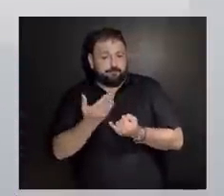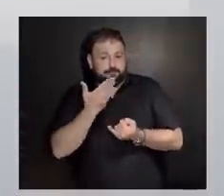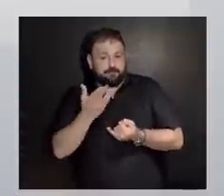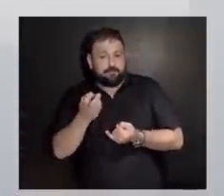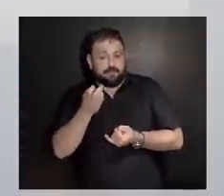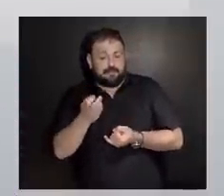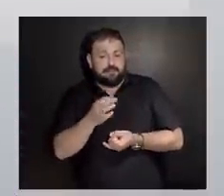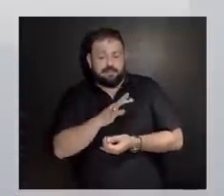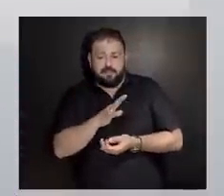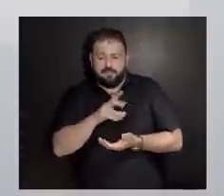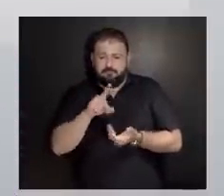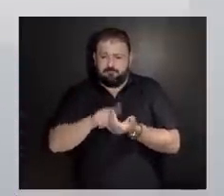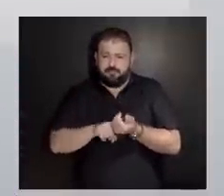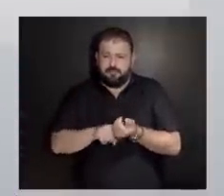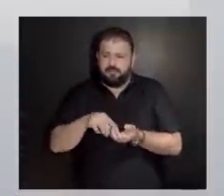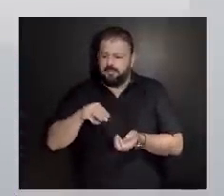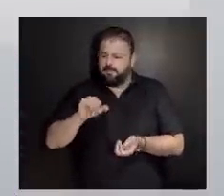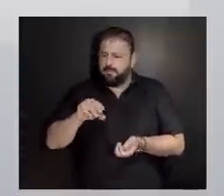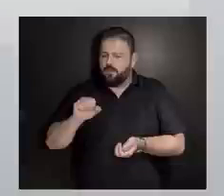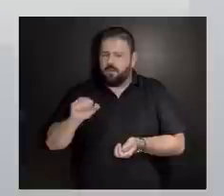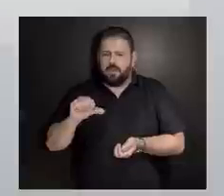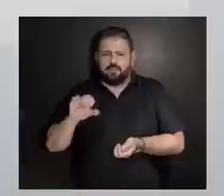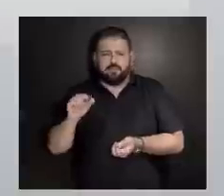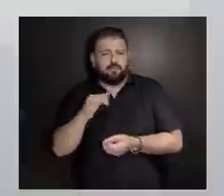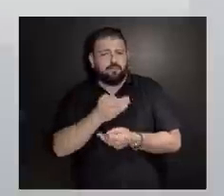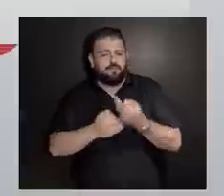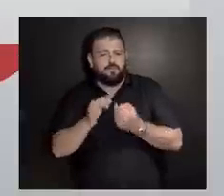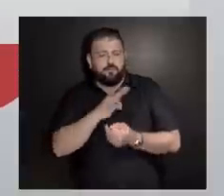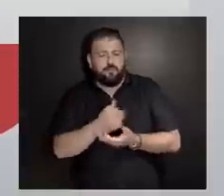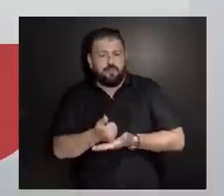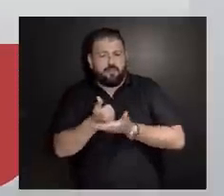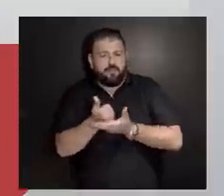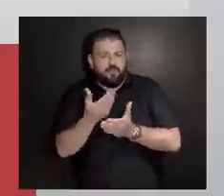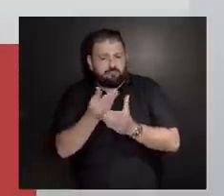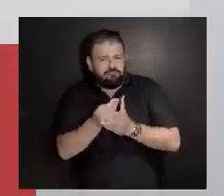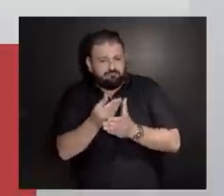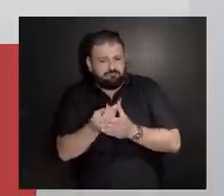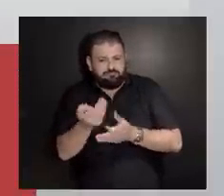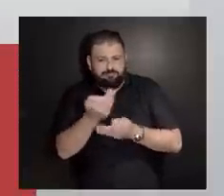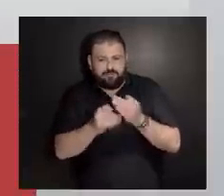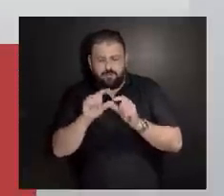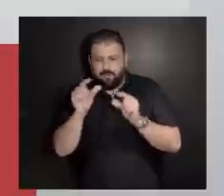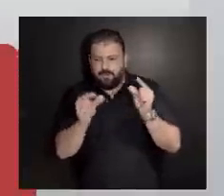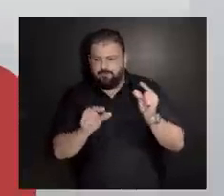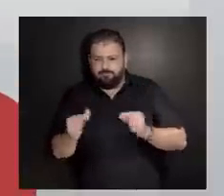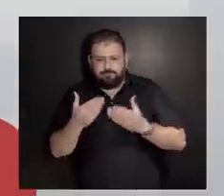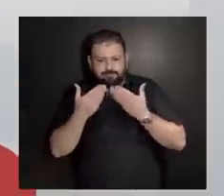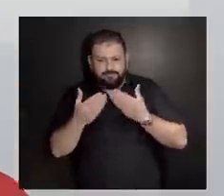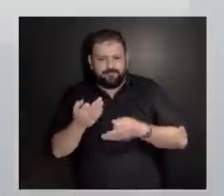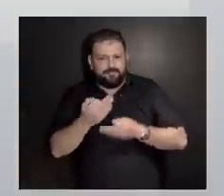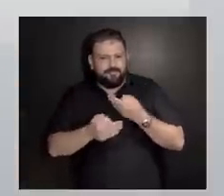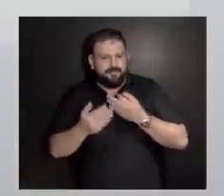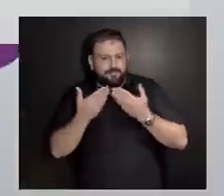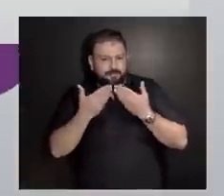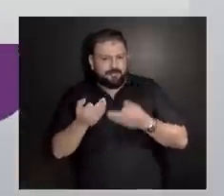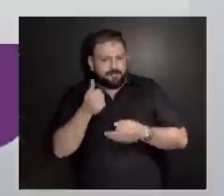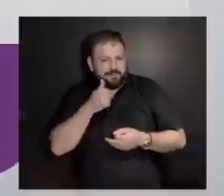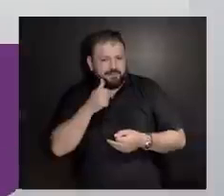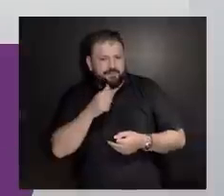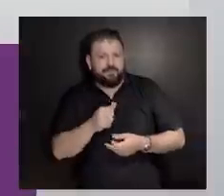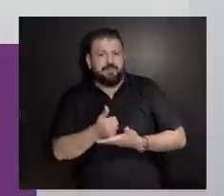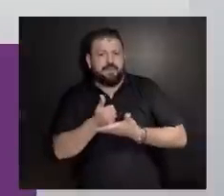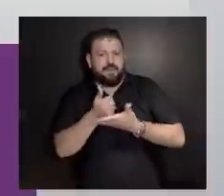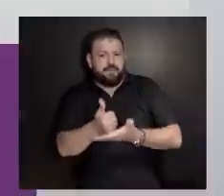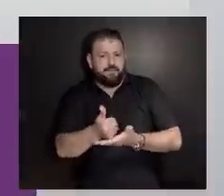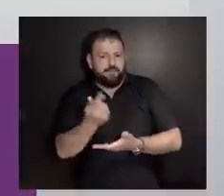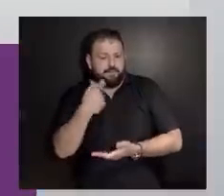un aminoácido, pues nos ayuda también a toda la reparación, regeneración de tejidos y al ser precursor del óxido nítrico